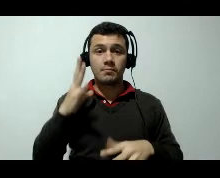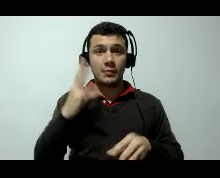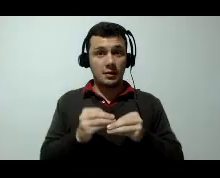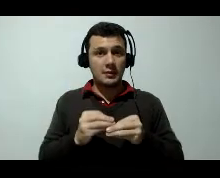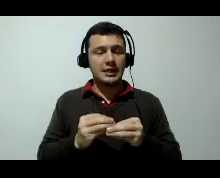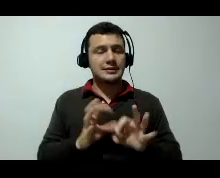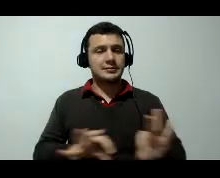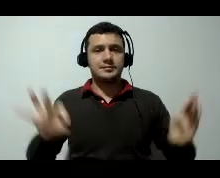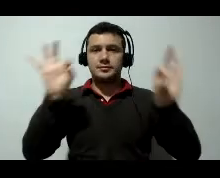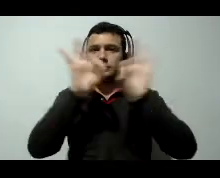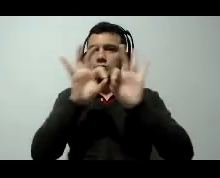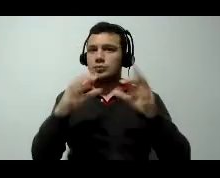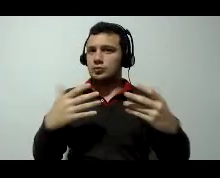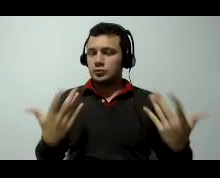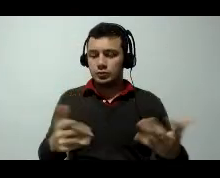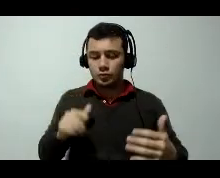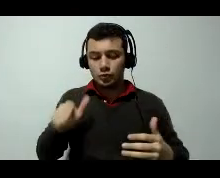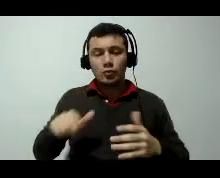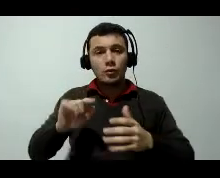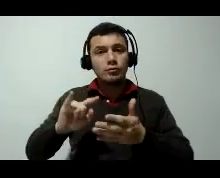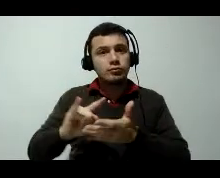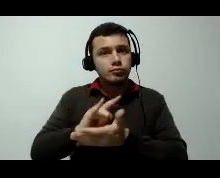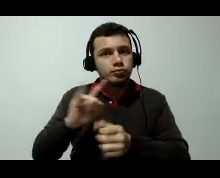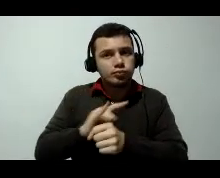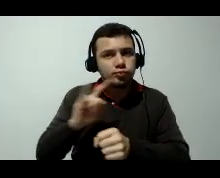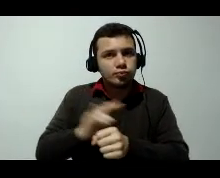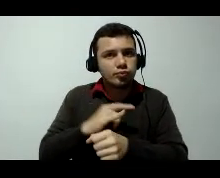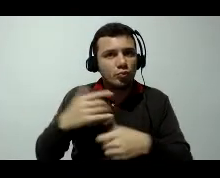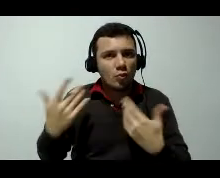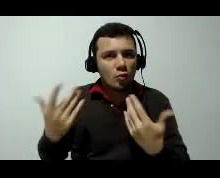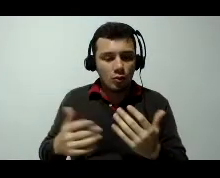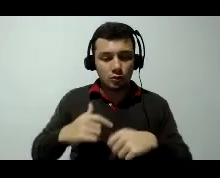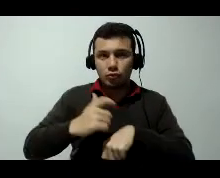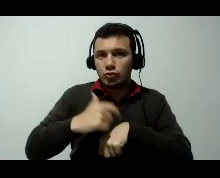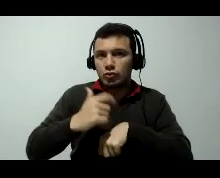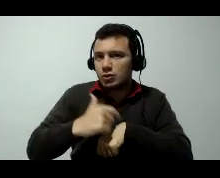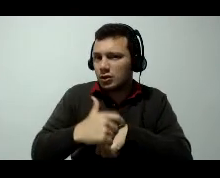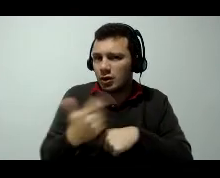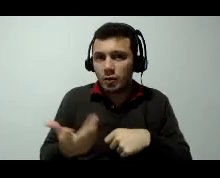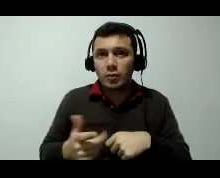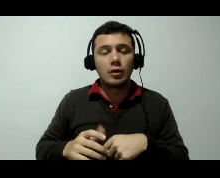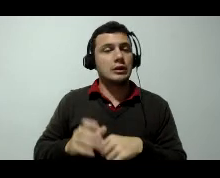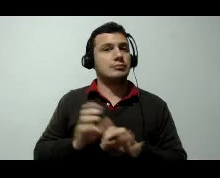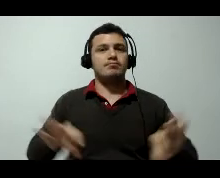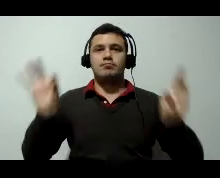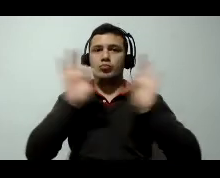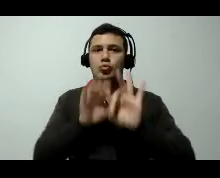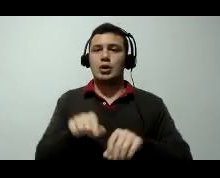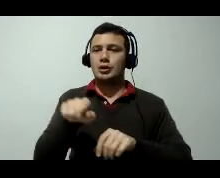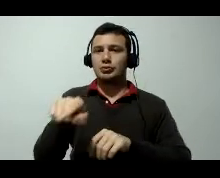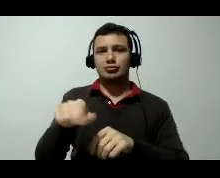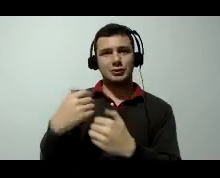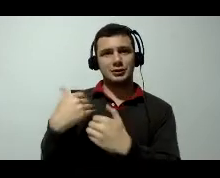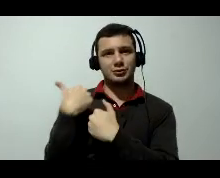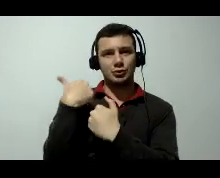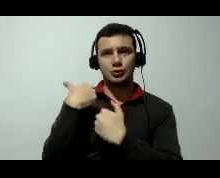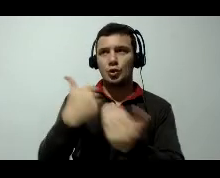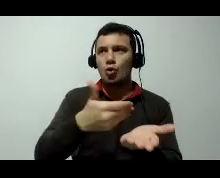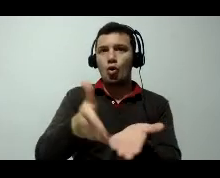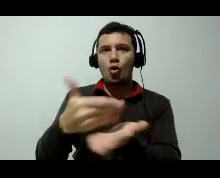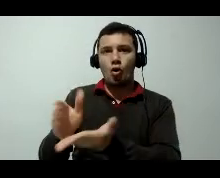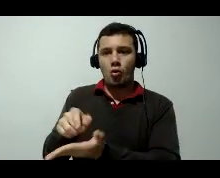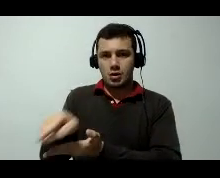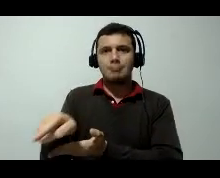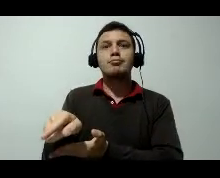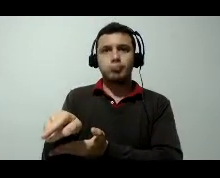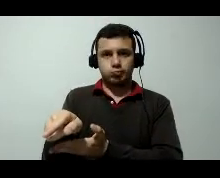de utilización de esos elementos de protección personal. Nos podemos apoyar mucho el área de compras, para poder decir,